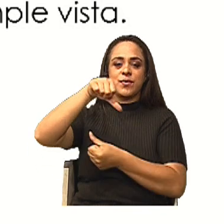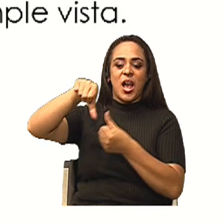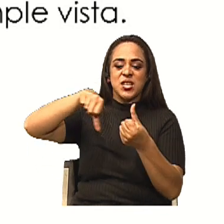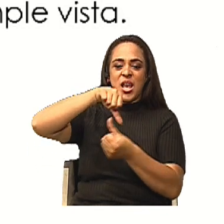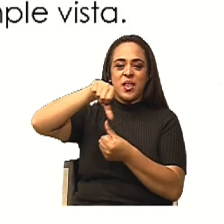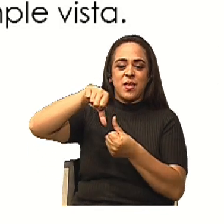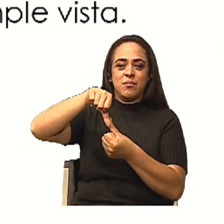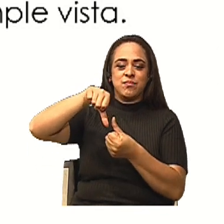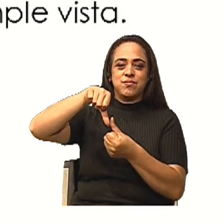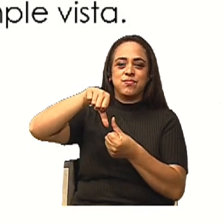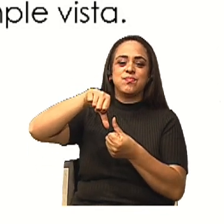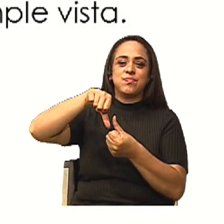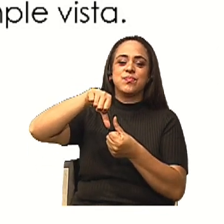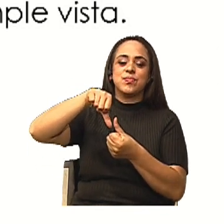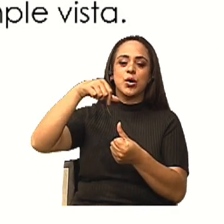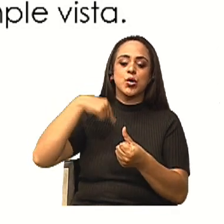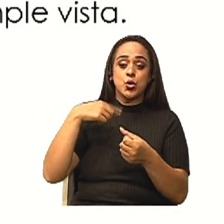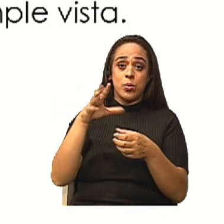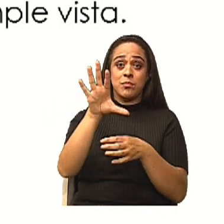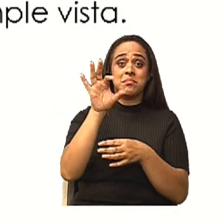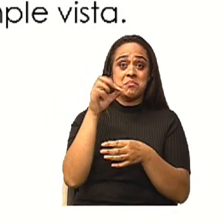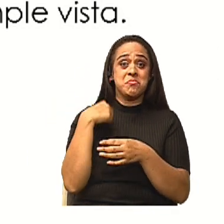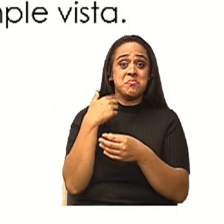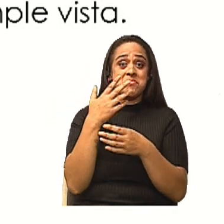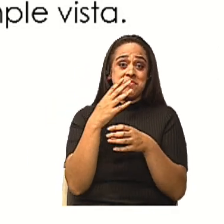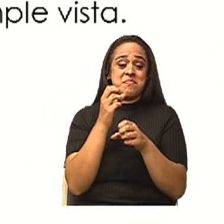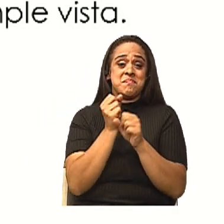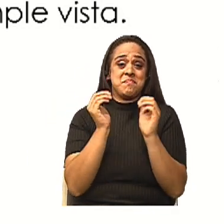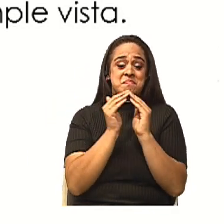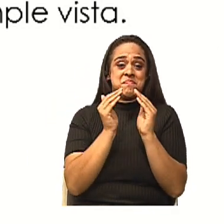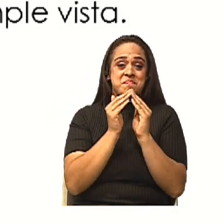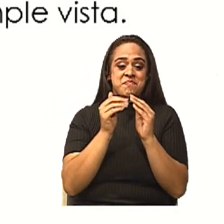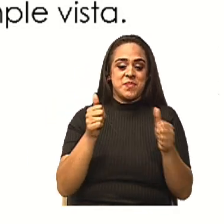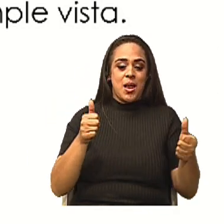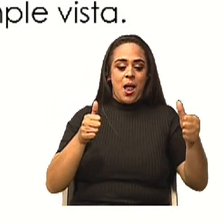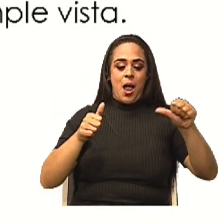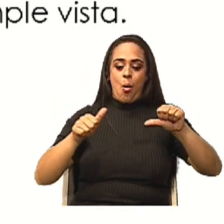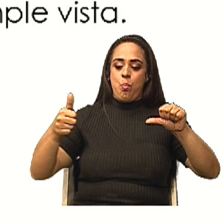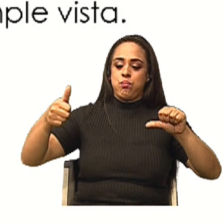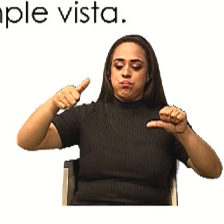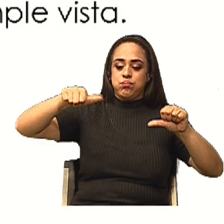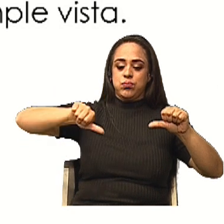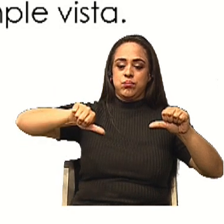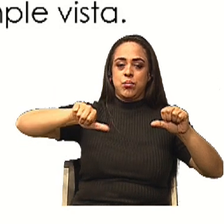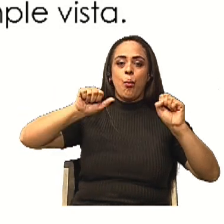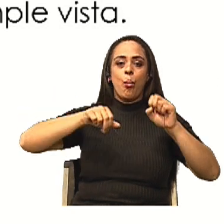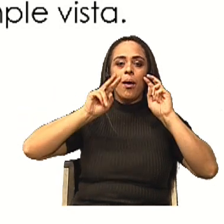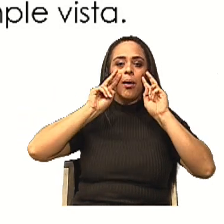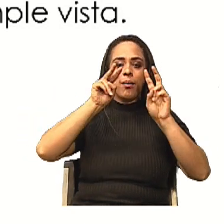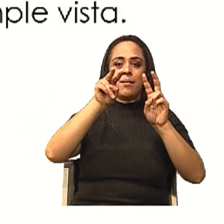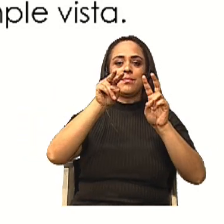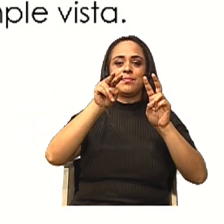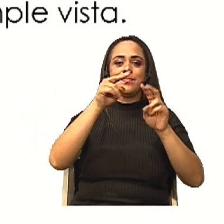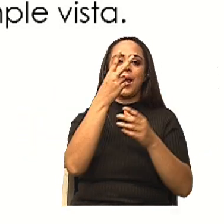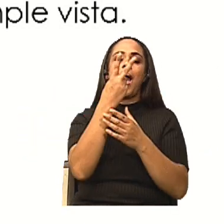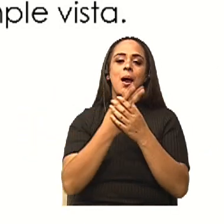combino, los invito a que lo hagan ahí en la casa, si no me creen, yo puedo ver el agua y puedo ver el aceite.